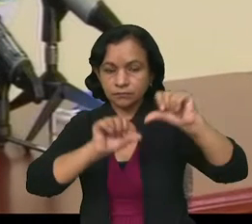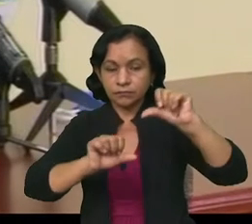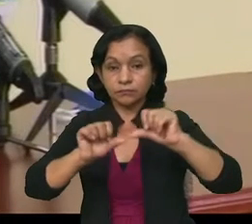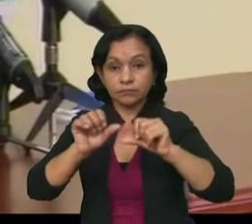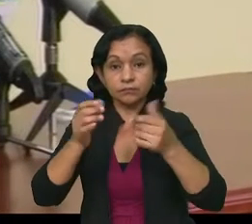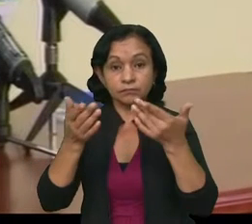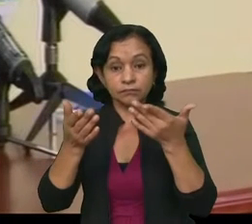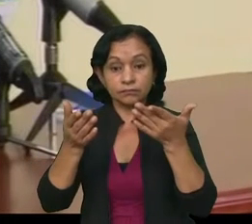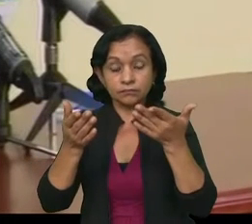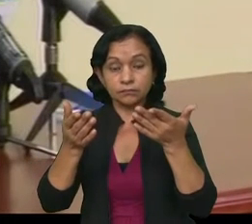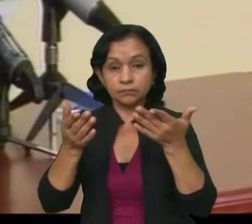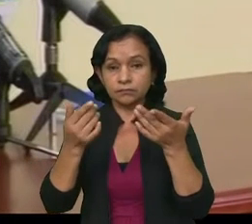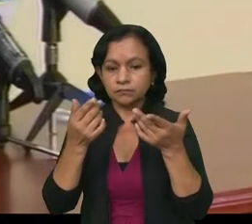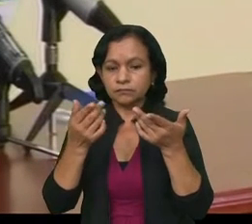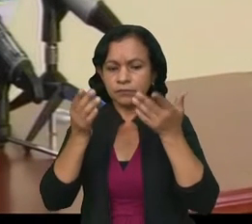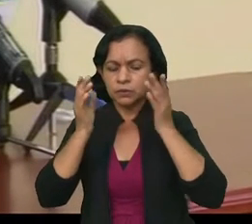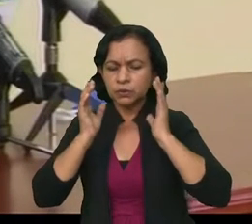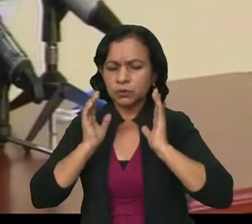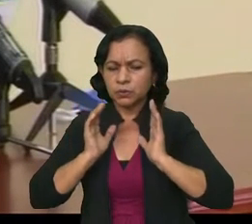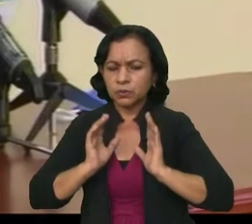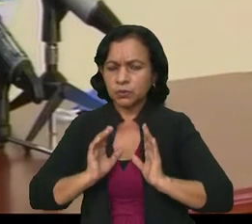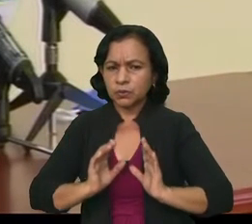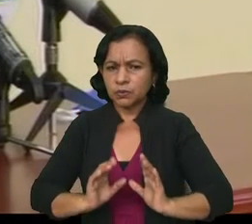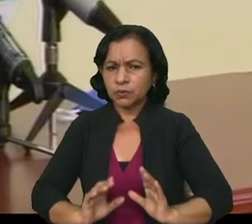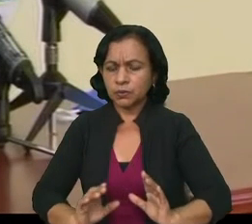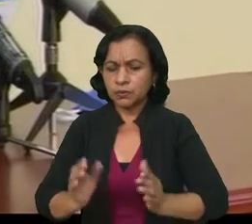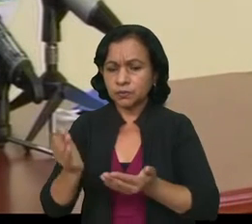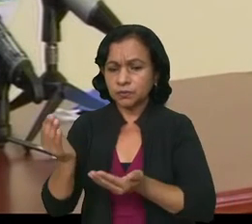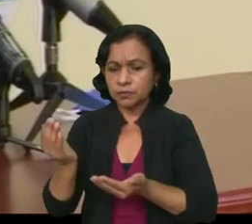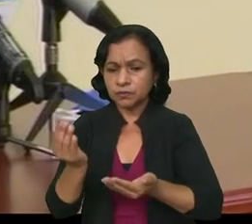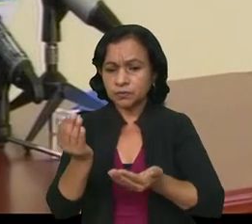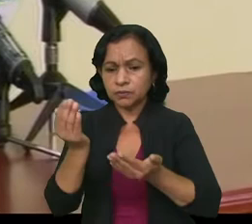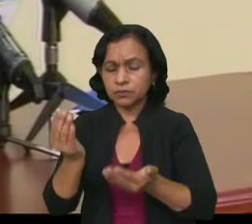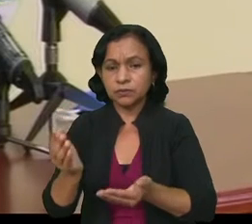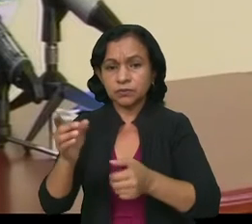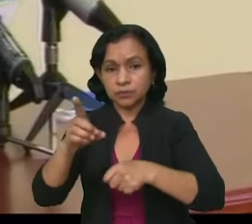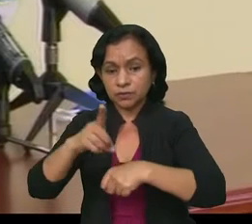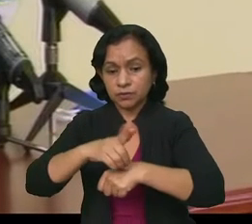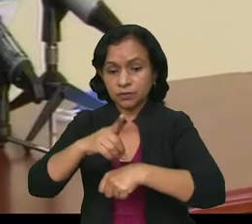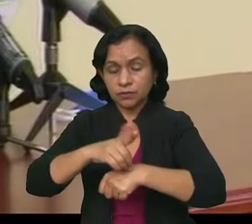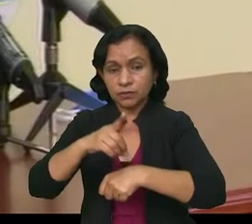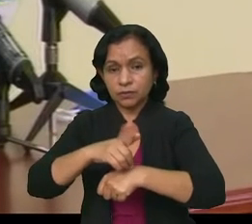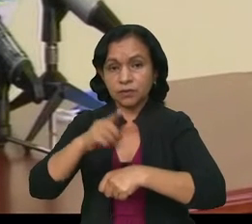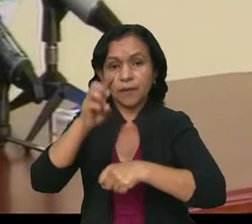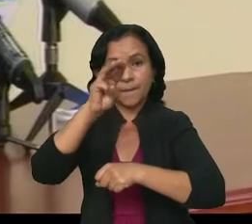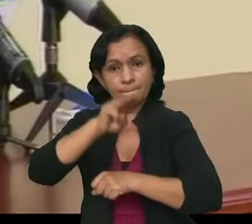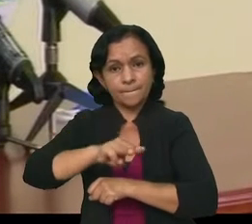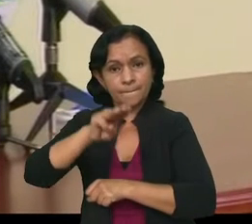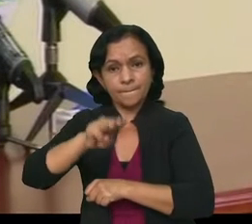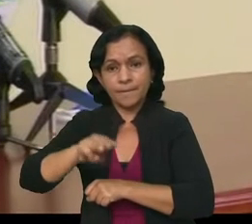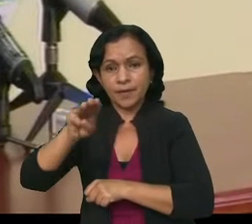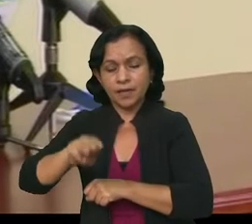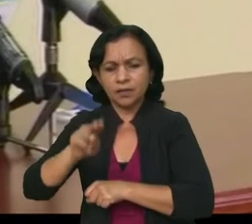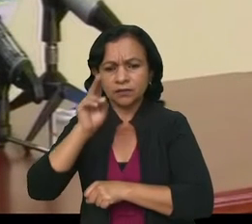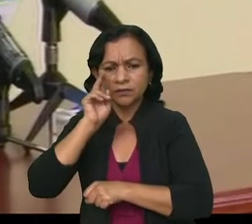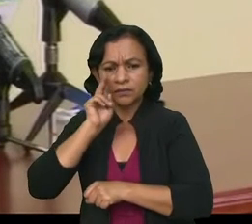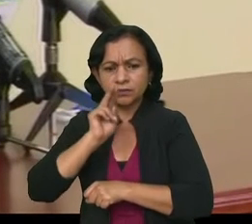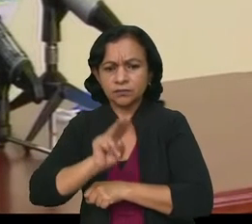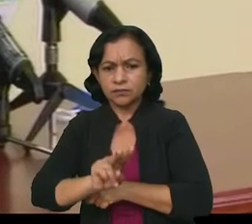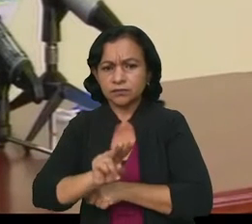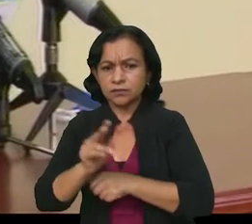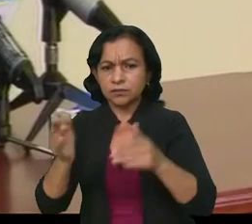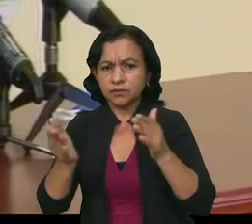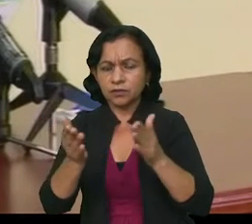biológicos. Examinado el cuerpecito de la niña por médico forense del departamento de Matagalpa, determinó como causa